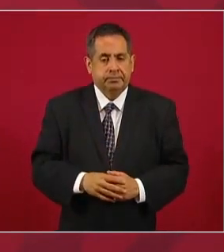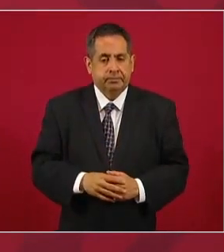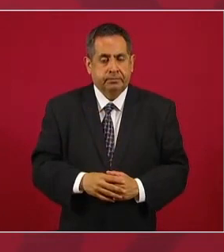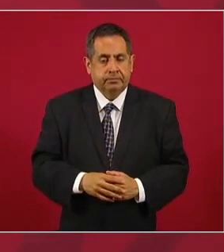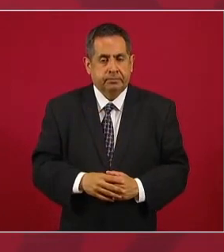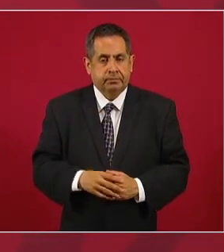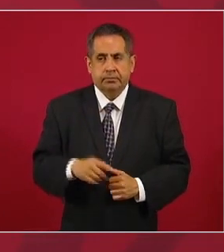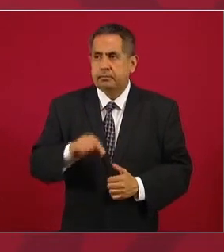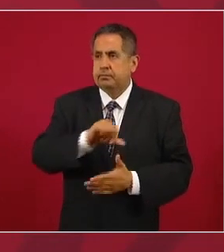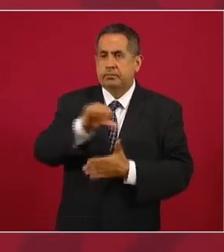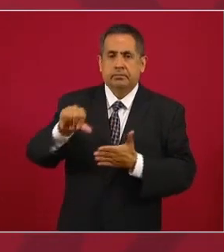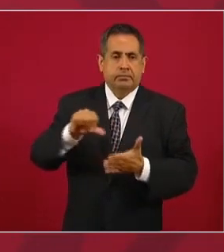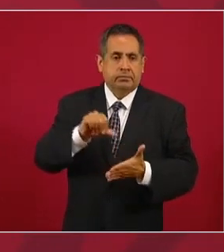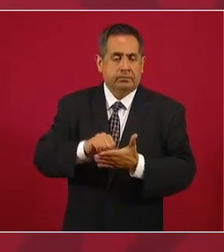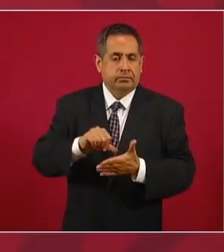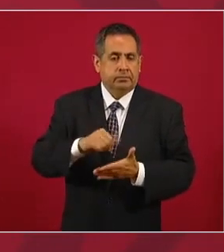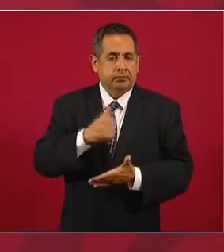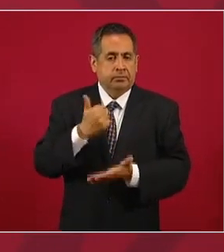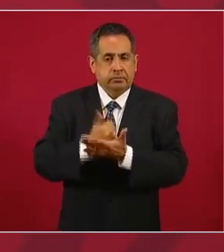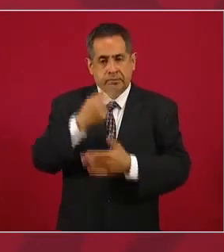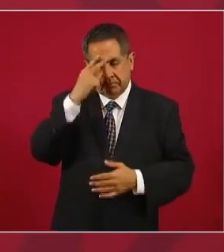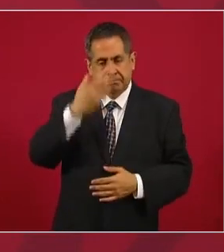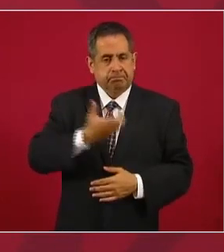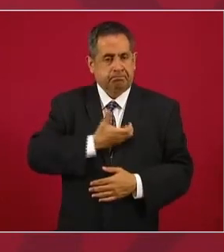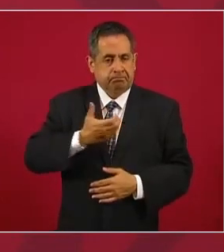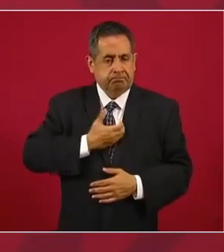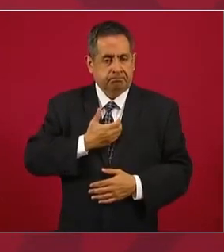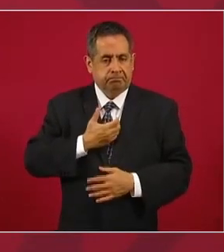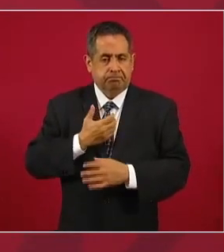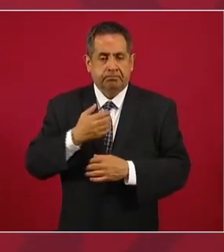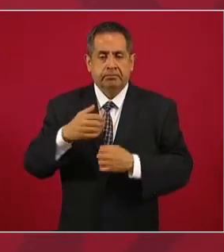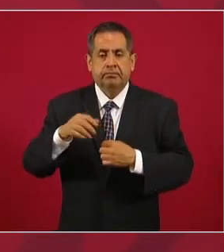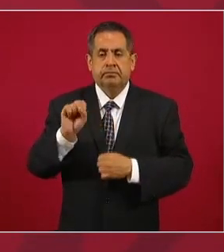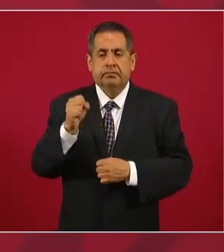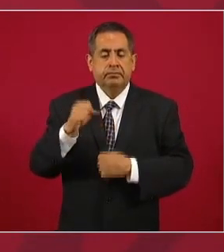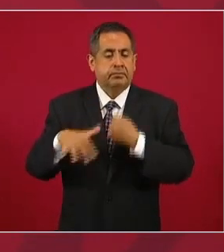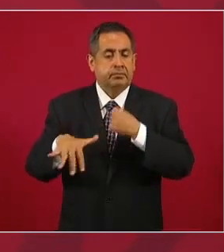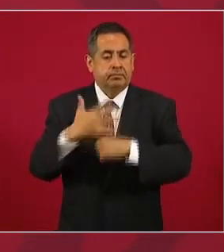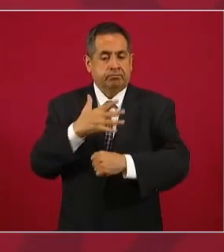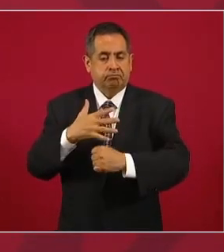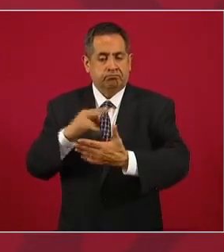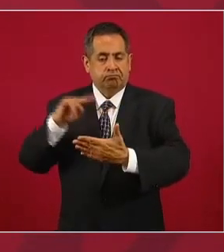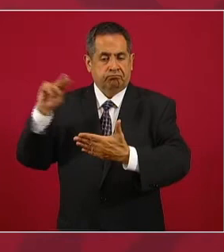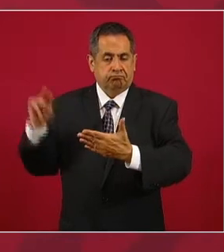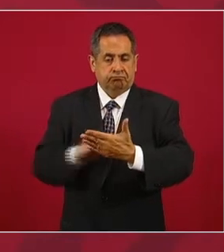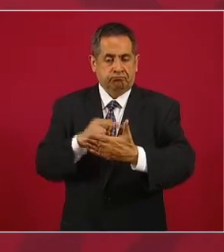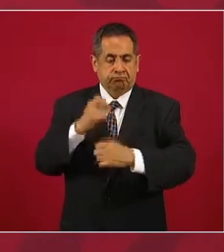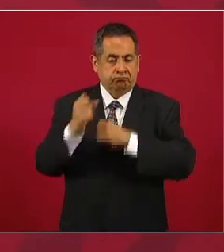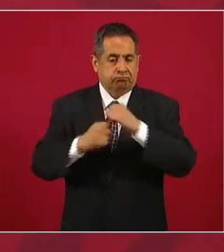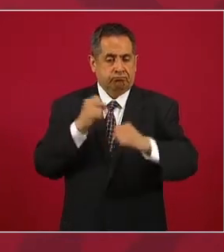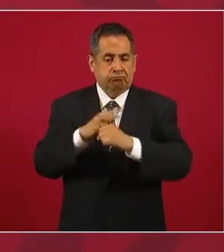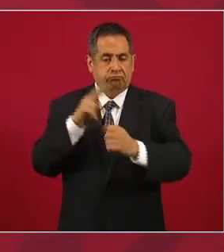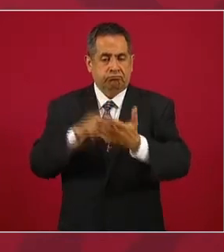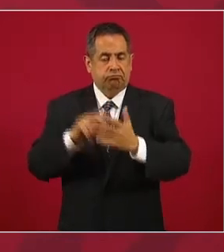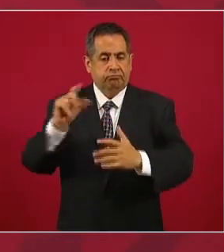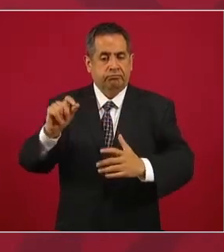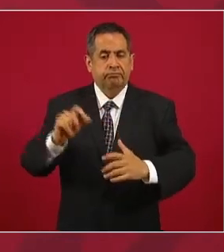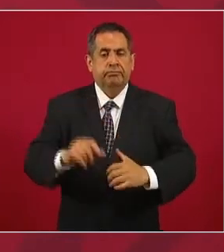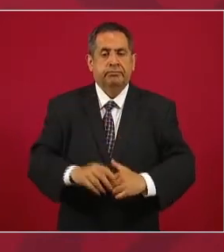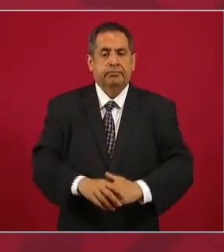Palacio Nacional, Ciudad de México, 15 de septiembre de 2020.